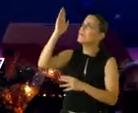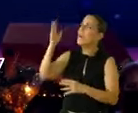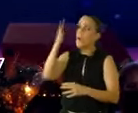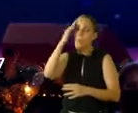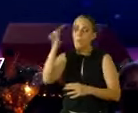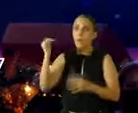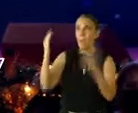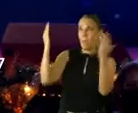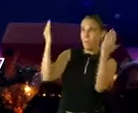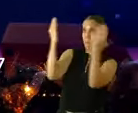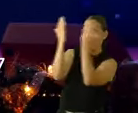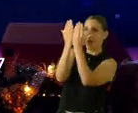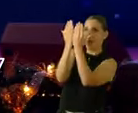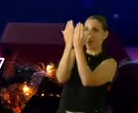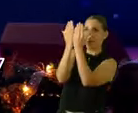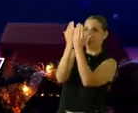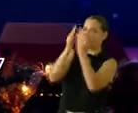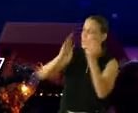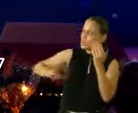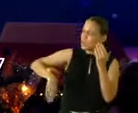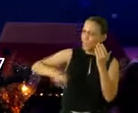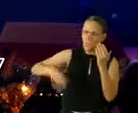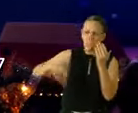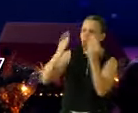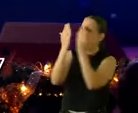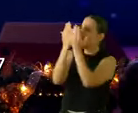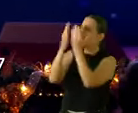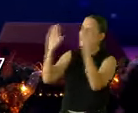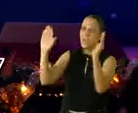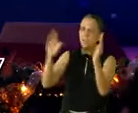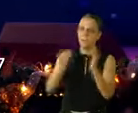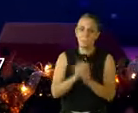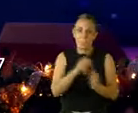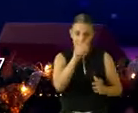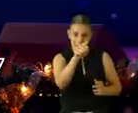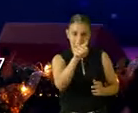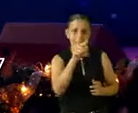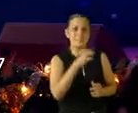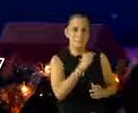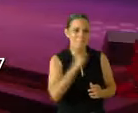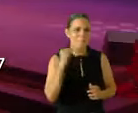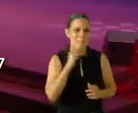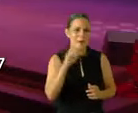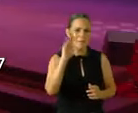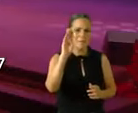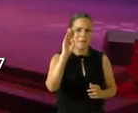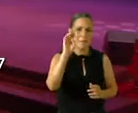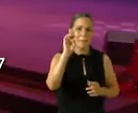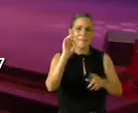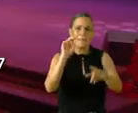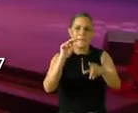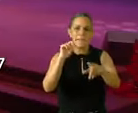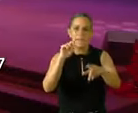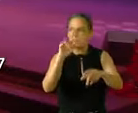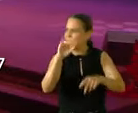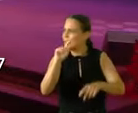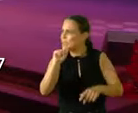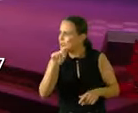está. Ese es Padre Benito. Vine y mire dónde estamos. ¿Usted sabe dónde está toda esa gente? En el altar.